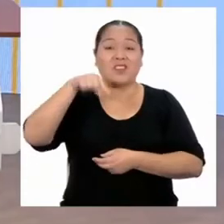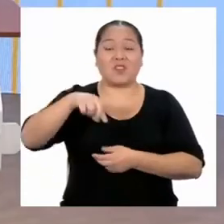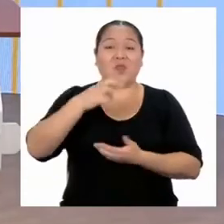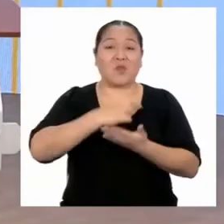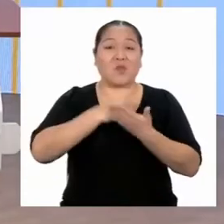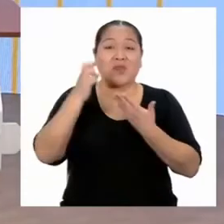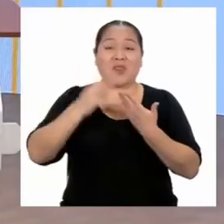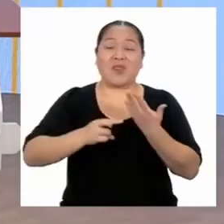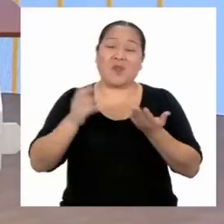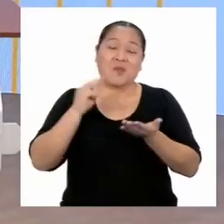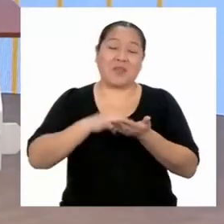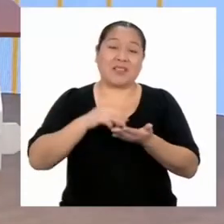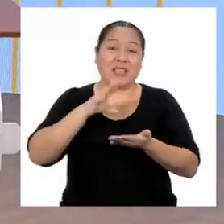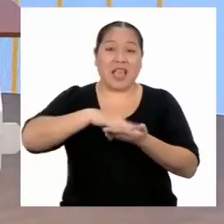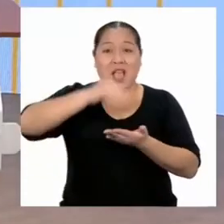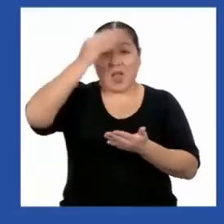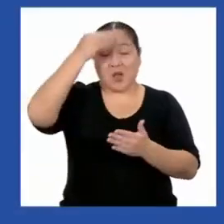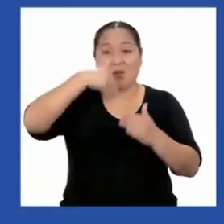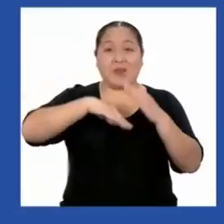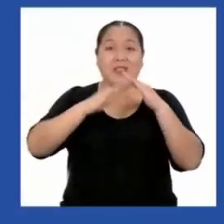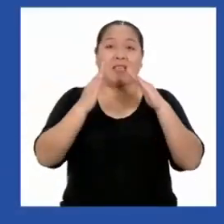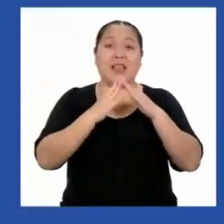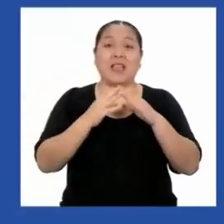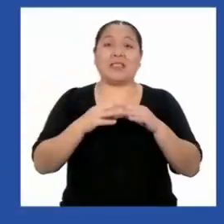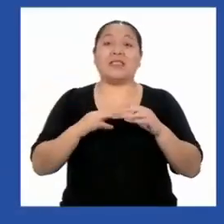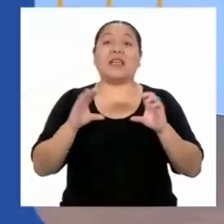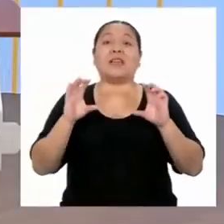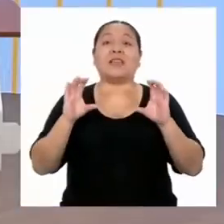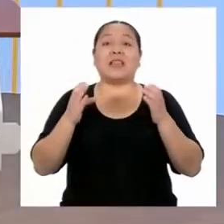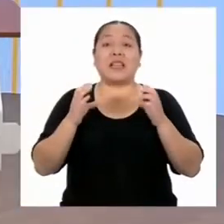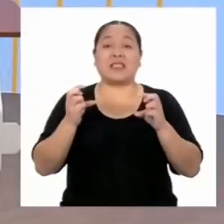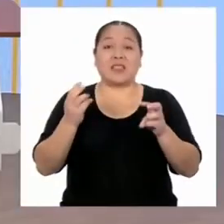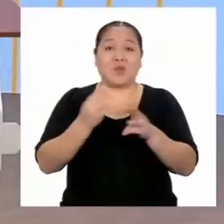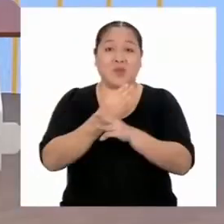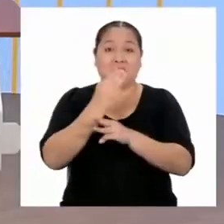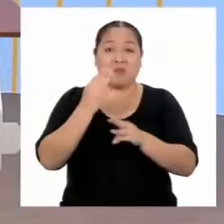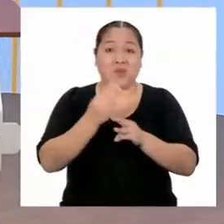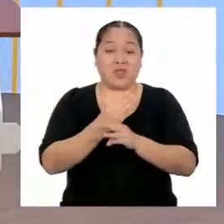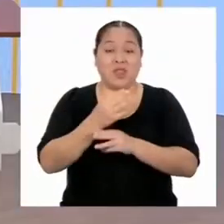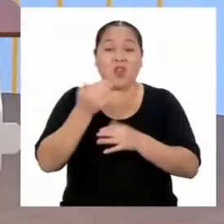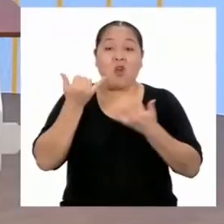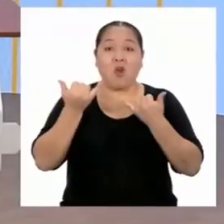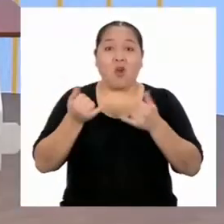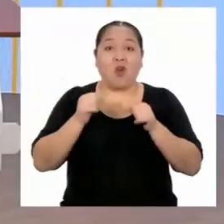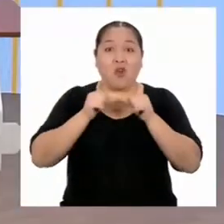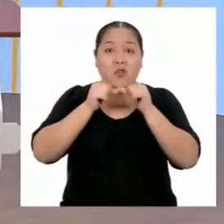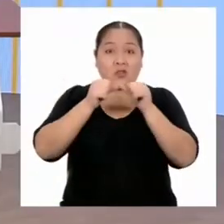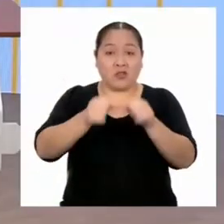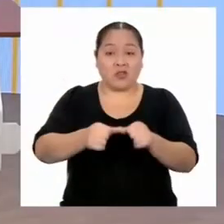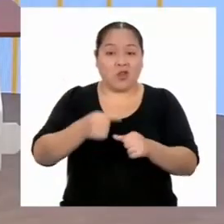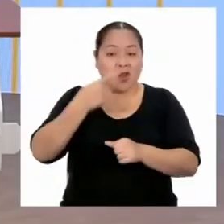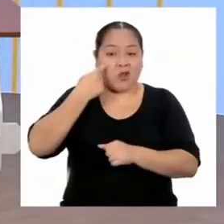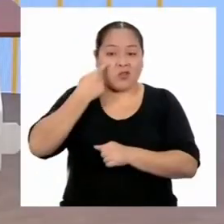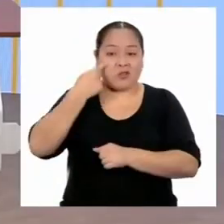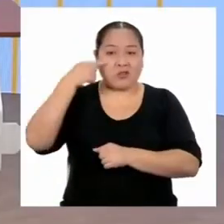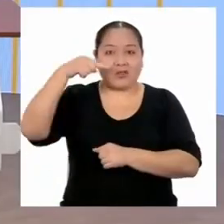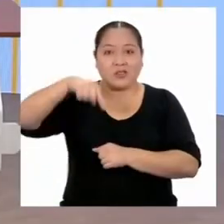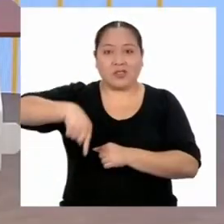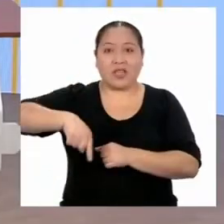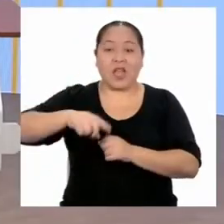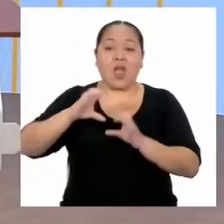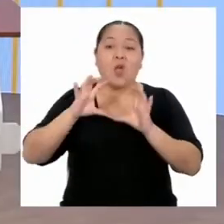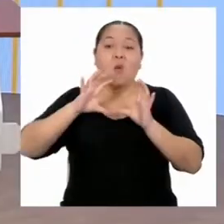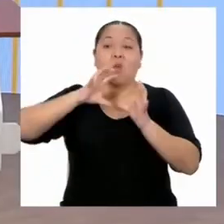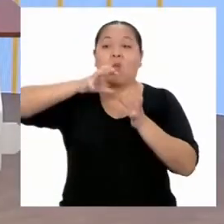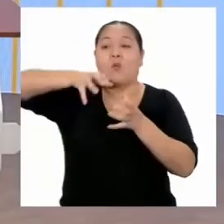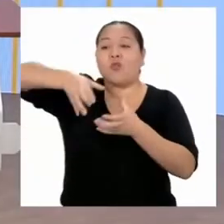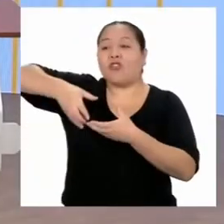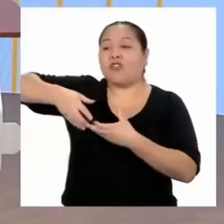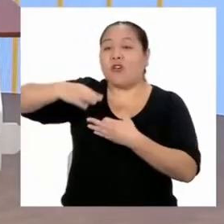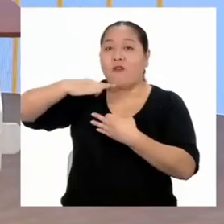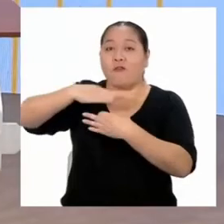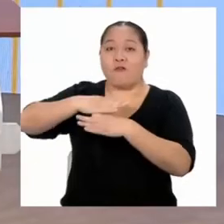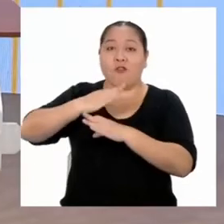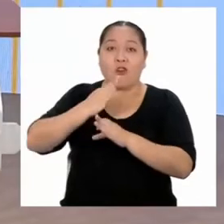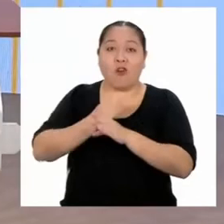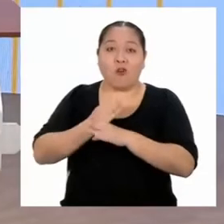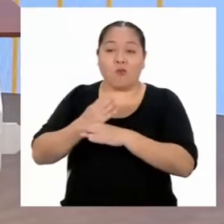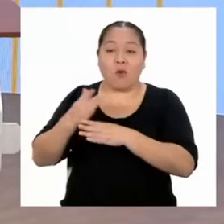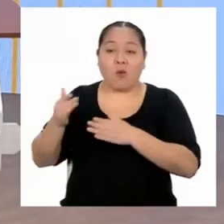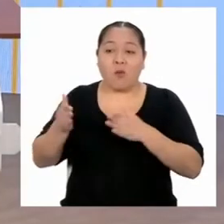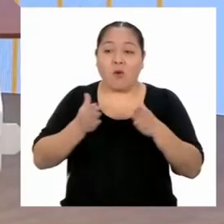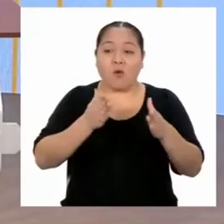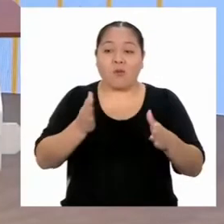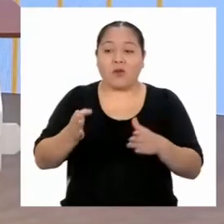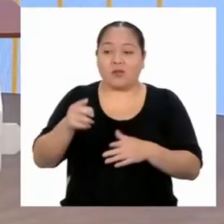más de Aprendo en Casa, en el área de matemáticas. Hoy continuaremos conociendo mejor el mundo de las formas, el movimiento y la